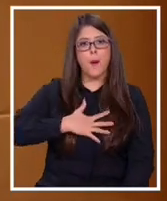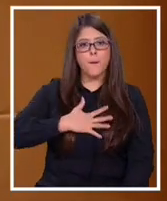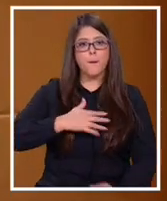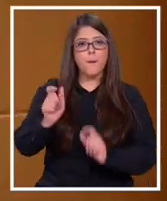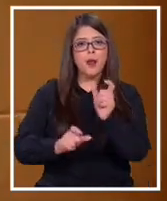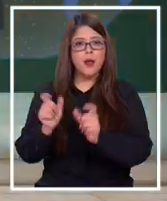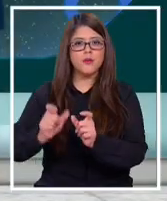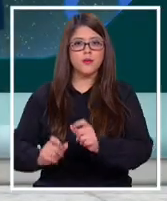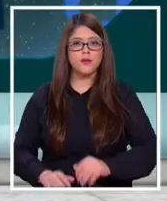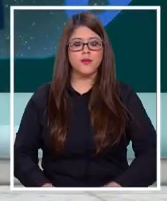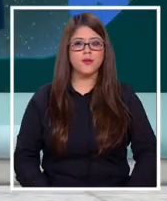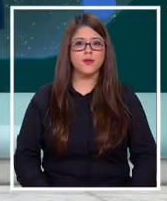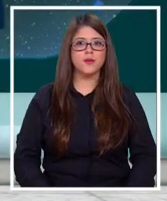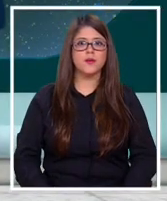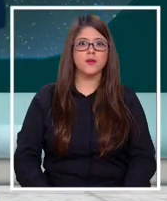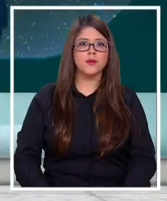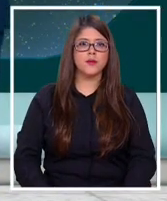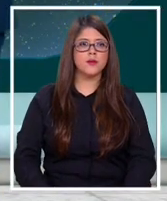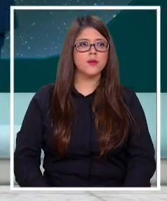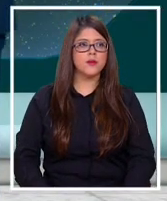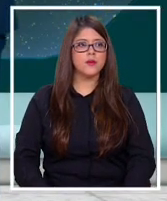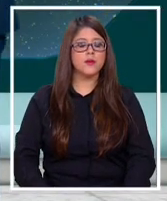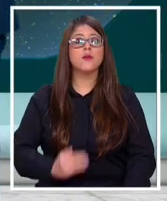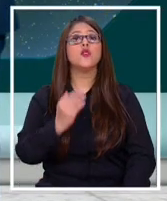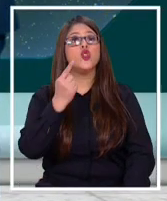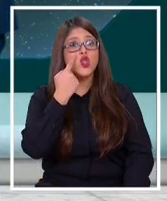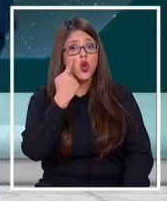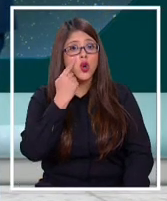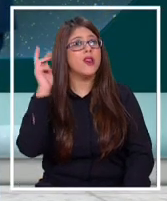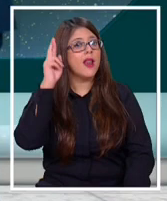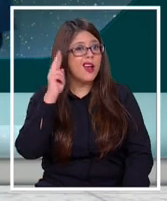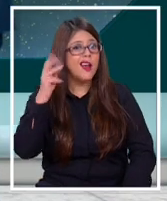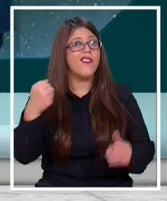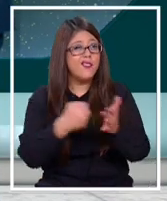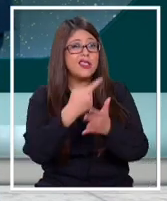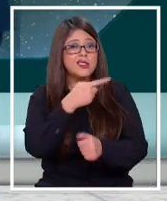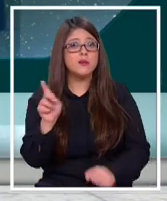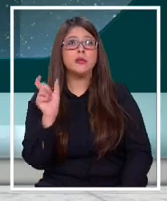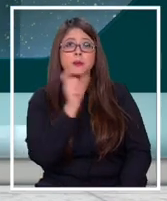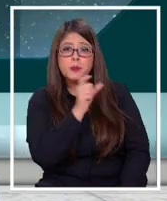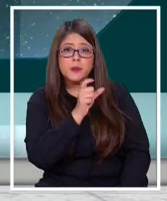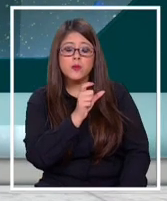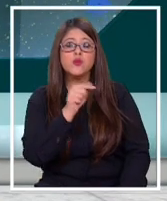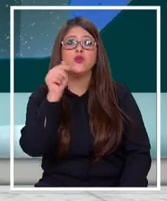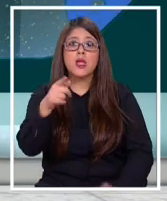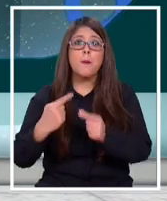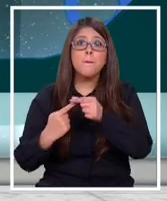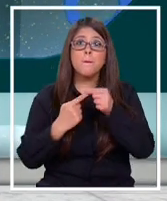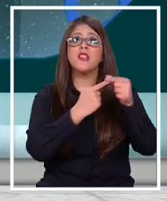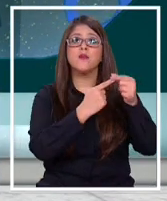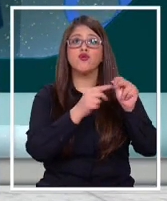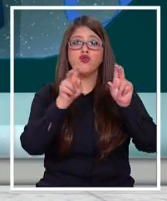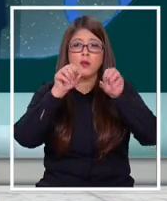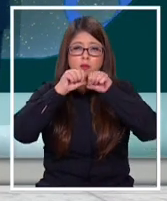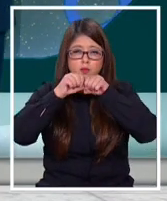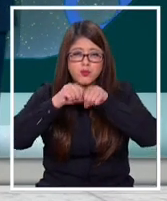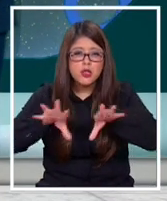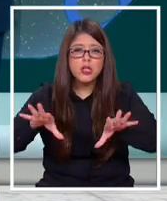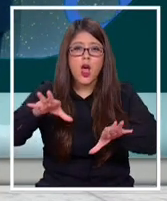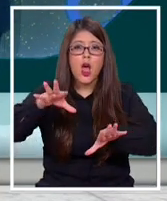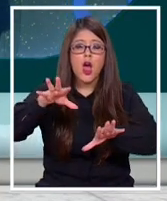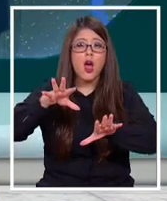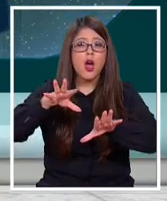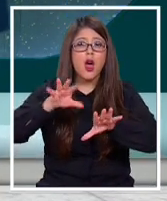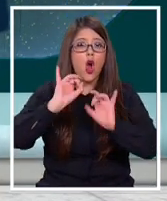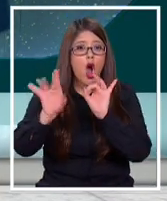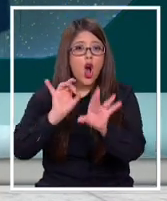población. Bueno, Iván, y un recordatorio para este fin de semana largo, porque una de las principales fuentes de contagio, lo